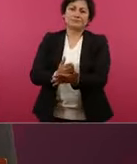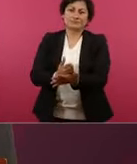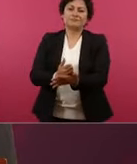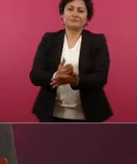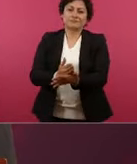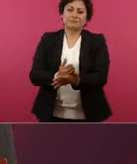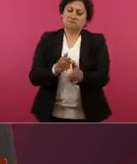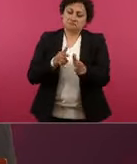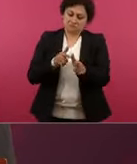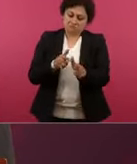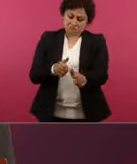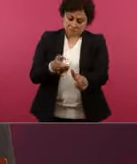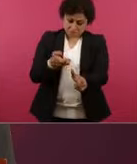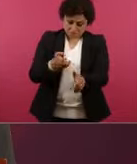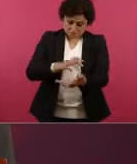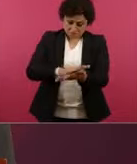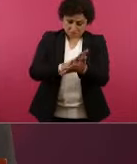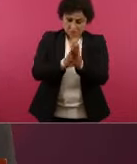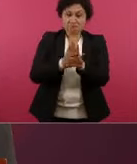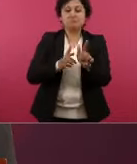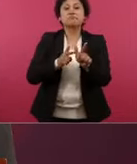marcha atrás.